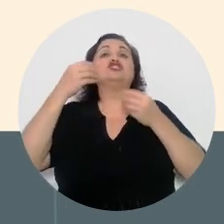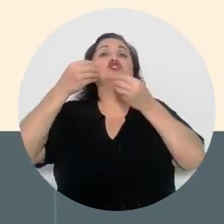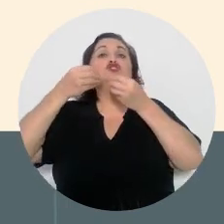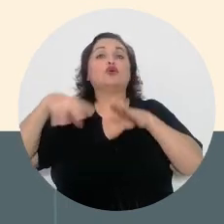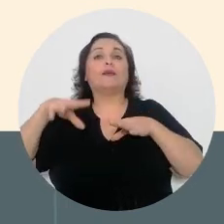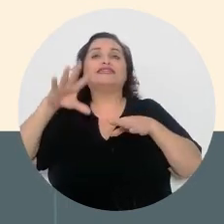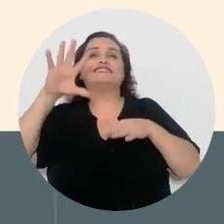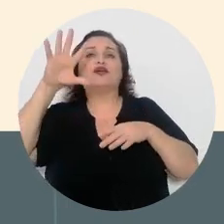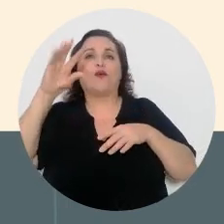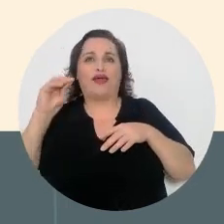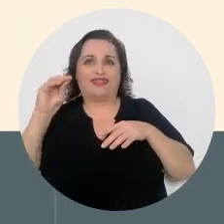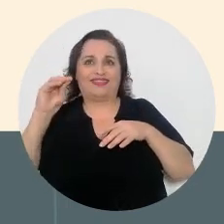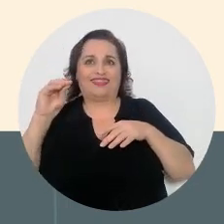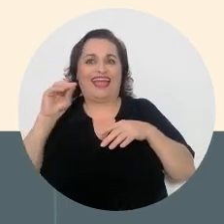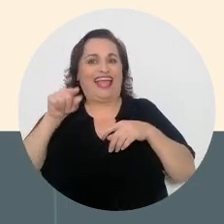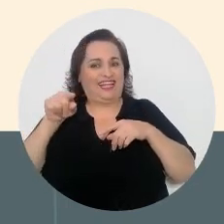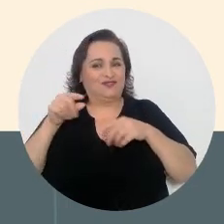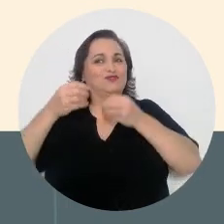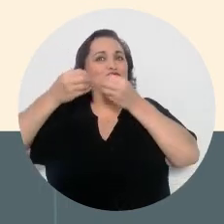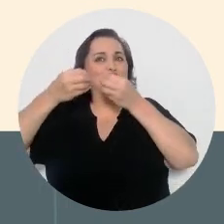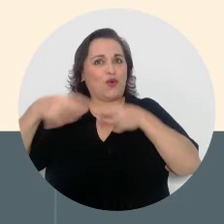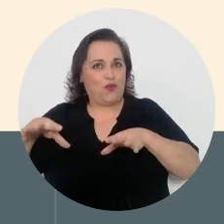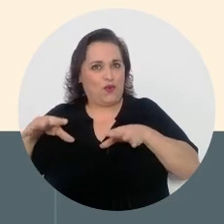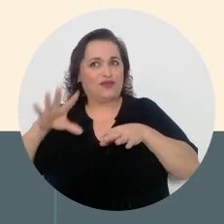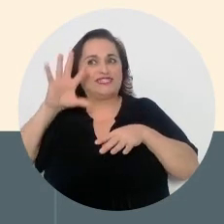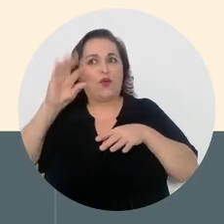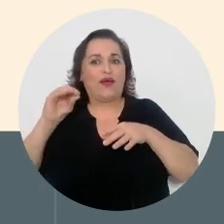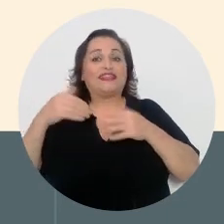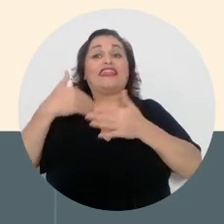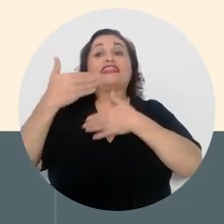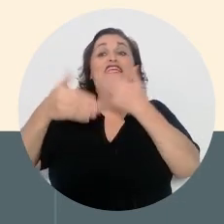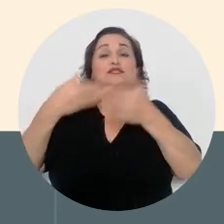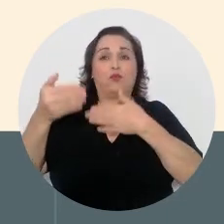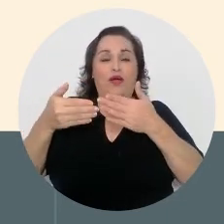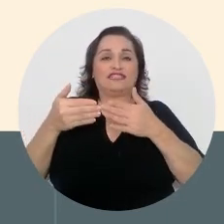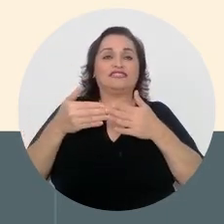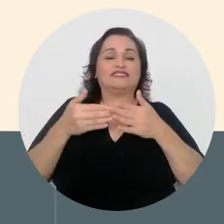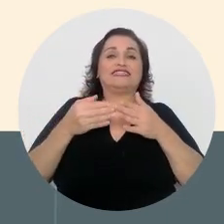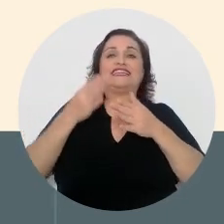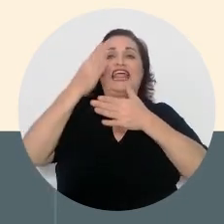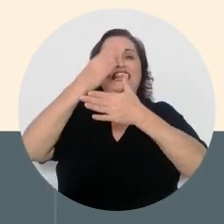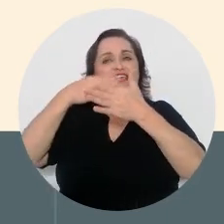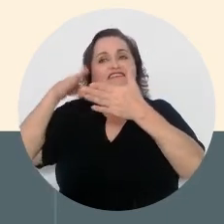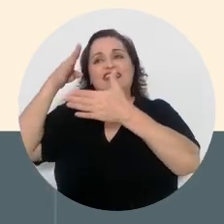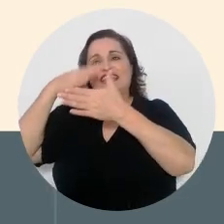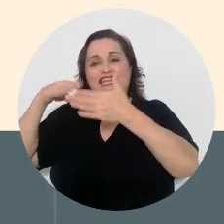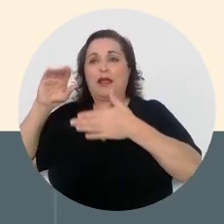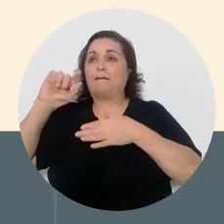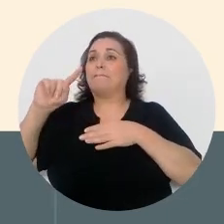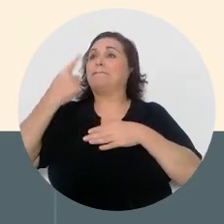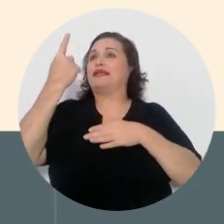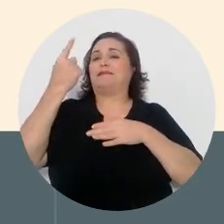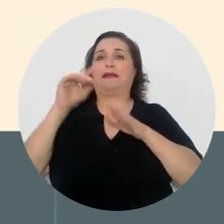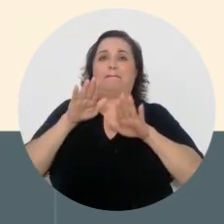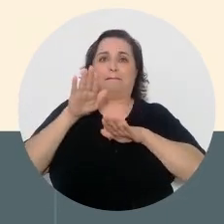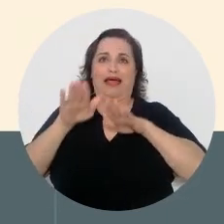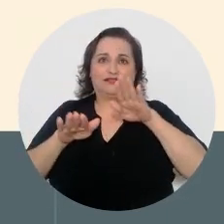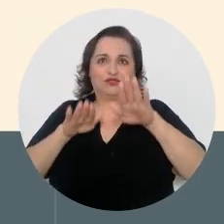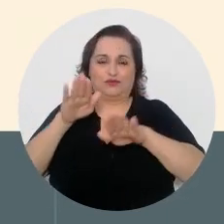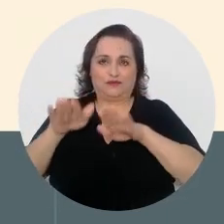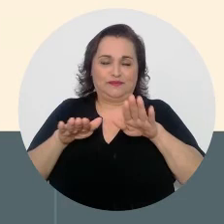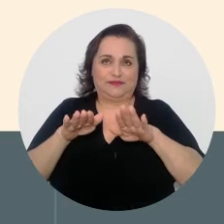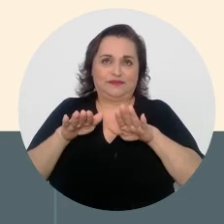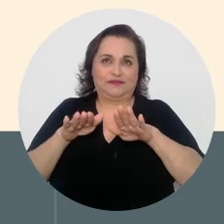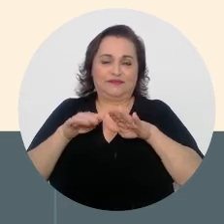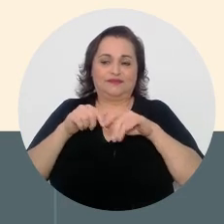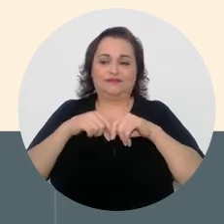únicamente 50, porque esa fue el sobrante después de repartirlo por medio de